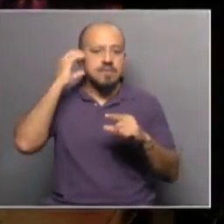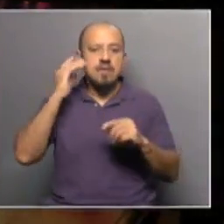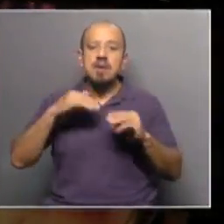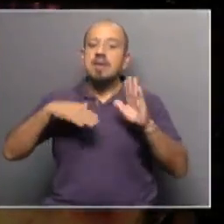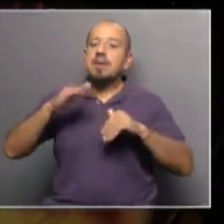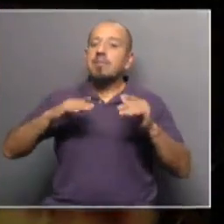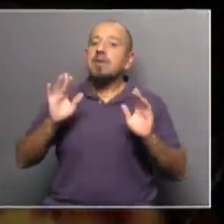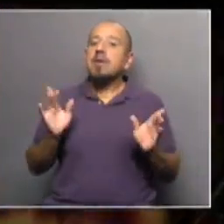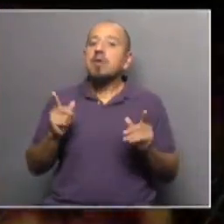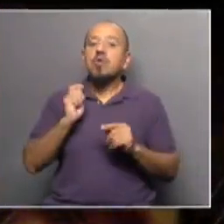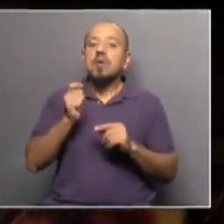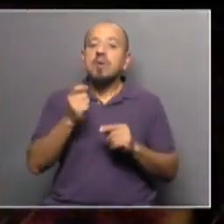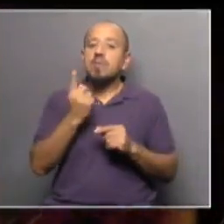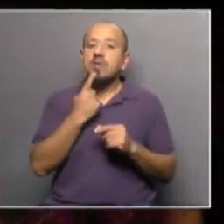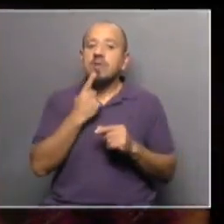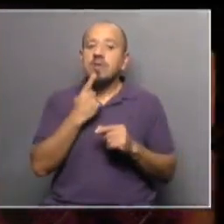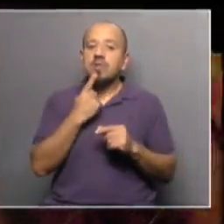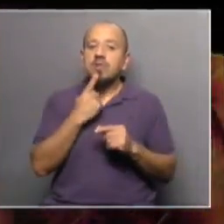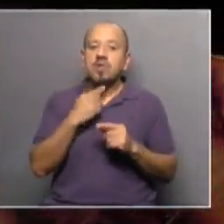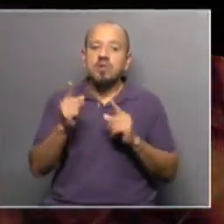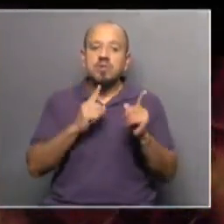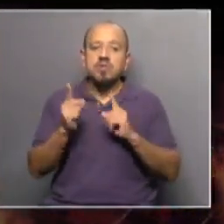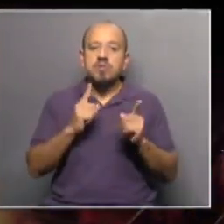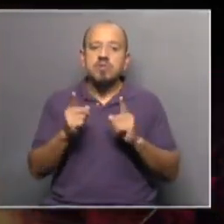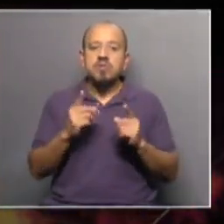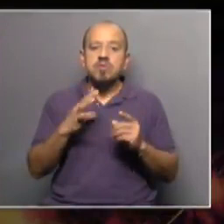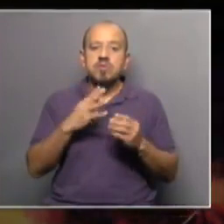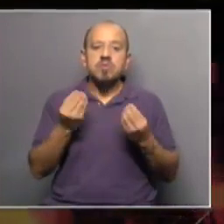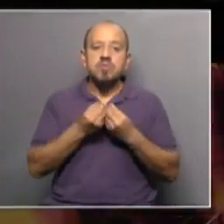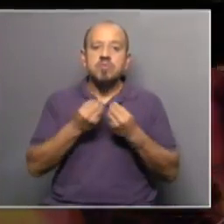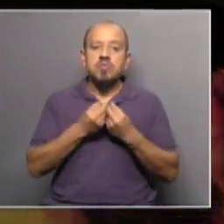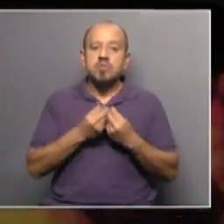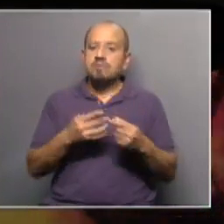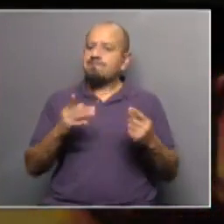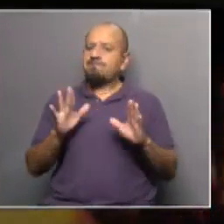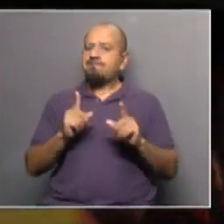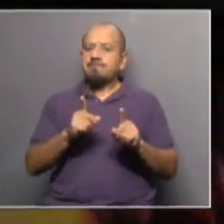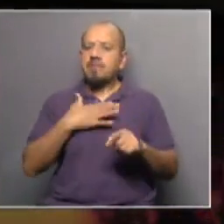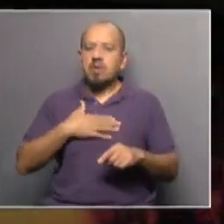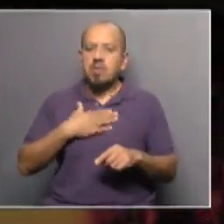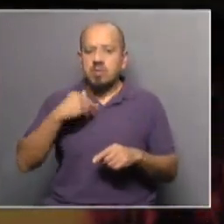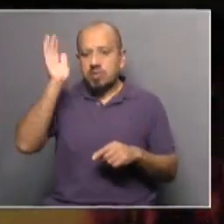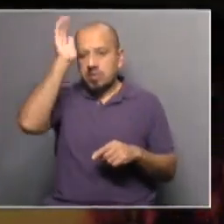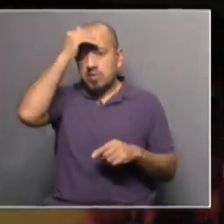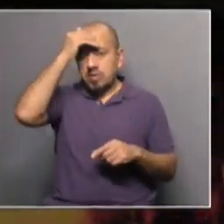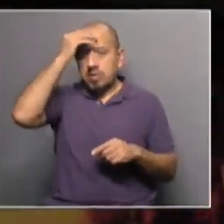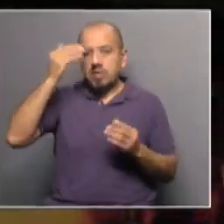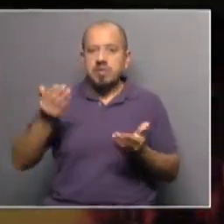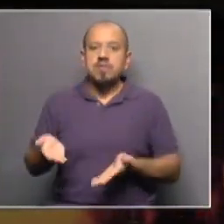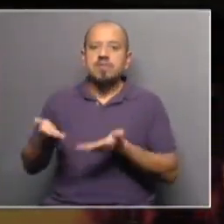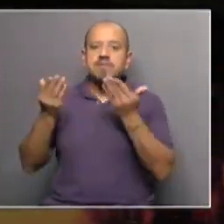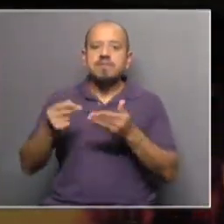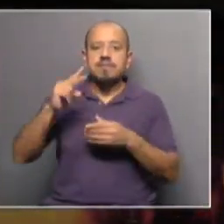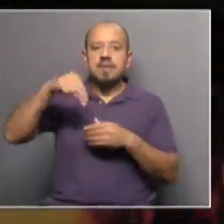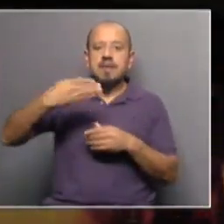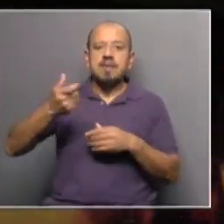se vinculan. Hay medios también que reivindican, porque también muchos medios anti-Trump elevaron los reclamos de los jugadores de la NBA, además, o la